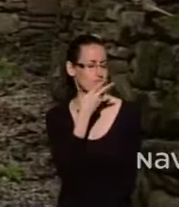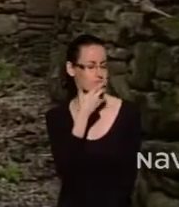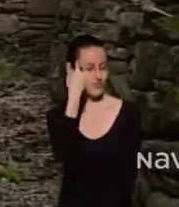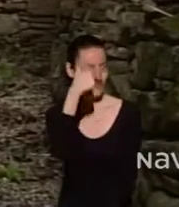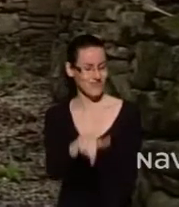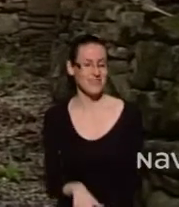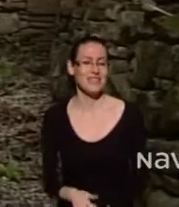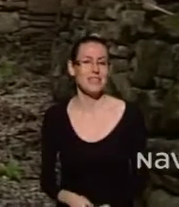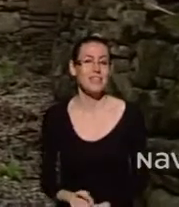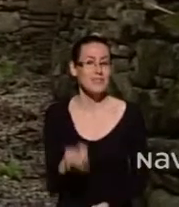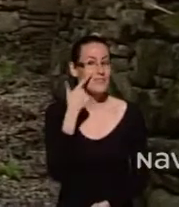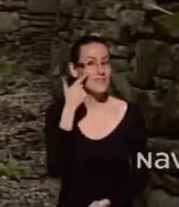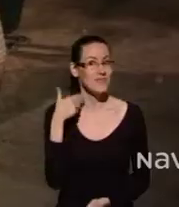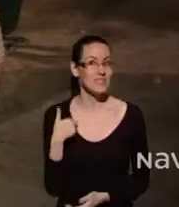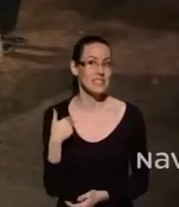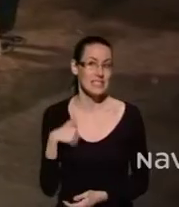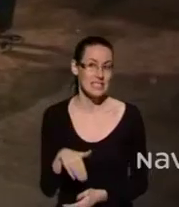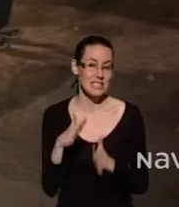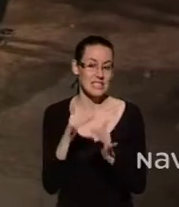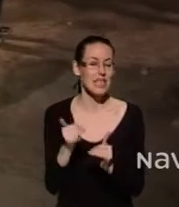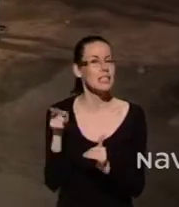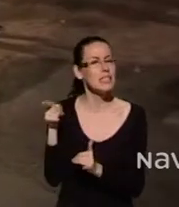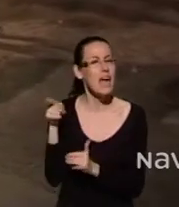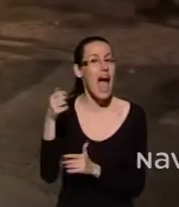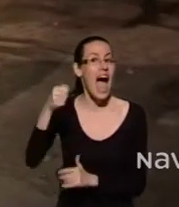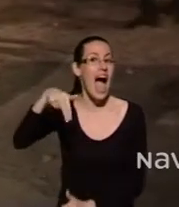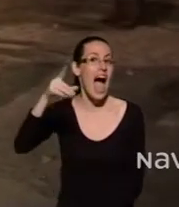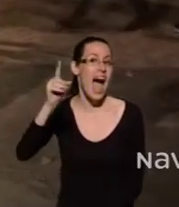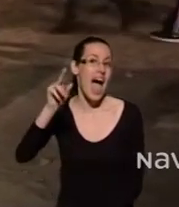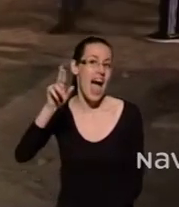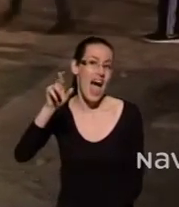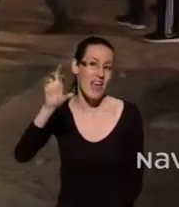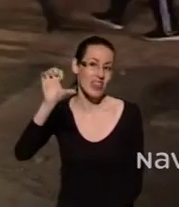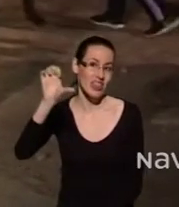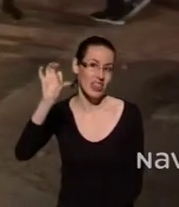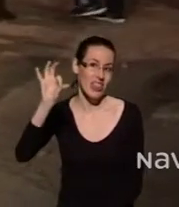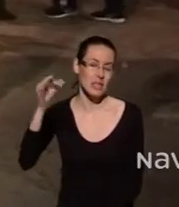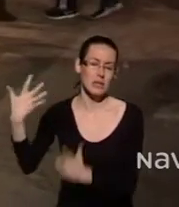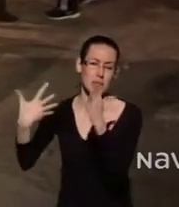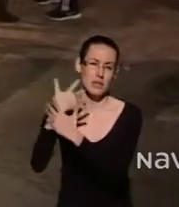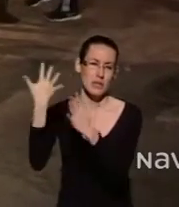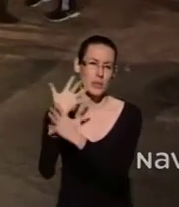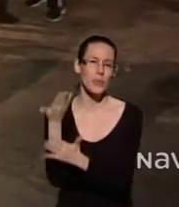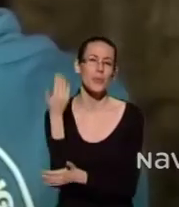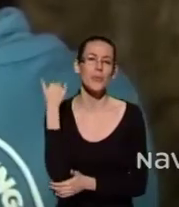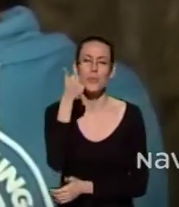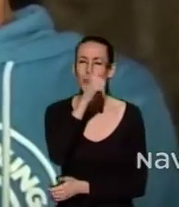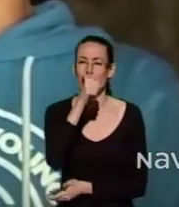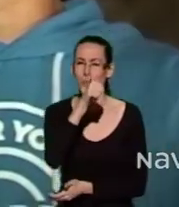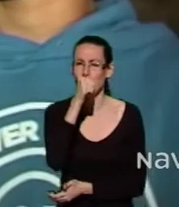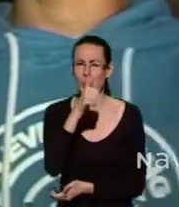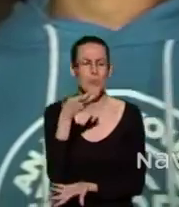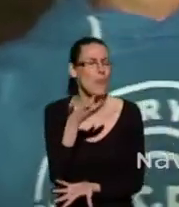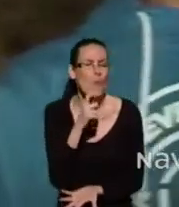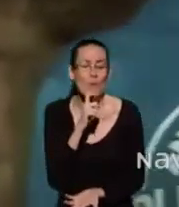Ya estamos dentro y este es Andrés, que nos va a explicar un poco el procedimiento de cómo se hacía la oliva. Hola, Andrés. Hola, ¿qué tal? Buenas tardes, muy bien. ¿Y tú? En